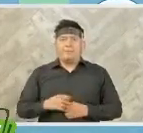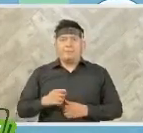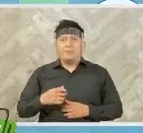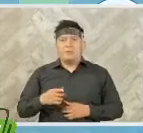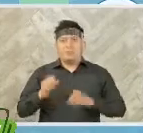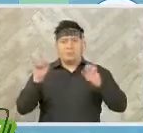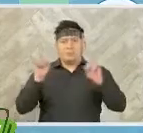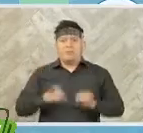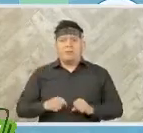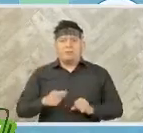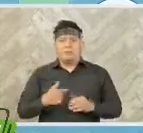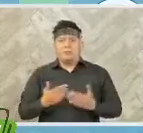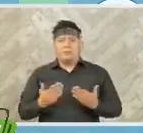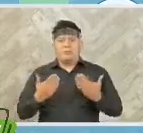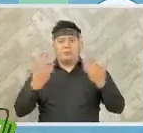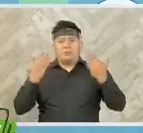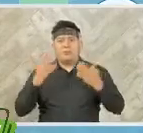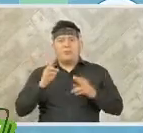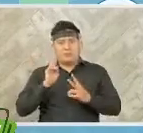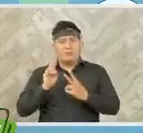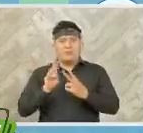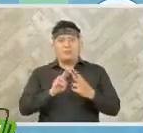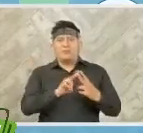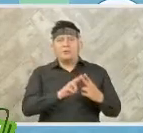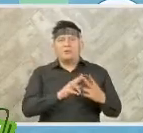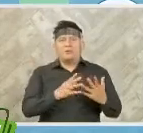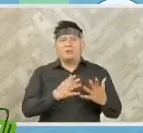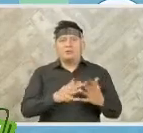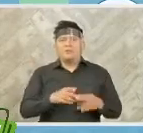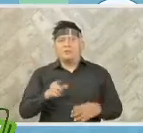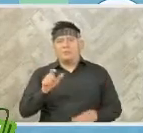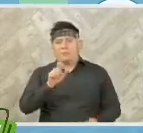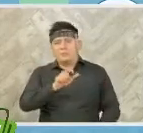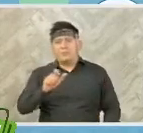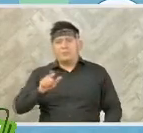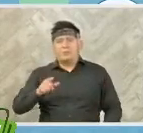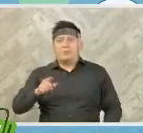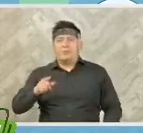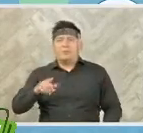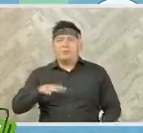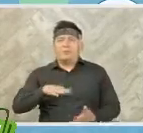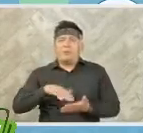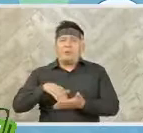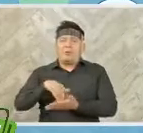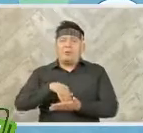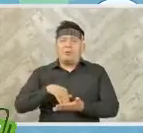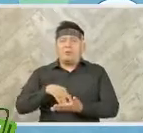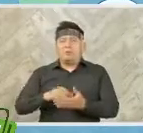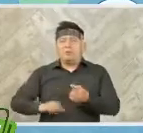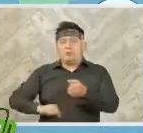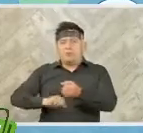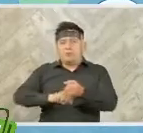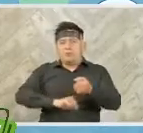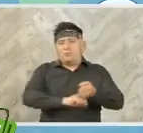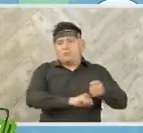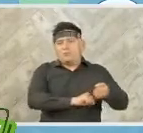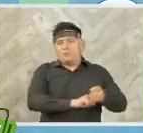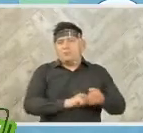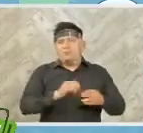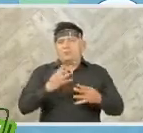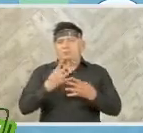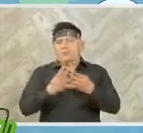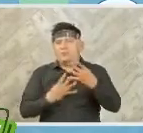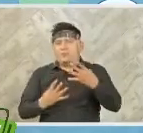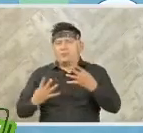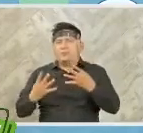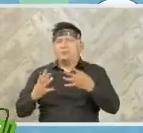poder llegar a la identificación y caracterización de esta población vulnerable con el apoyo de las diferentes redes